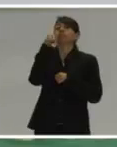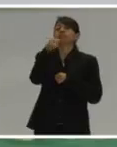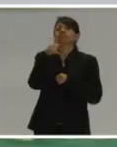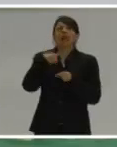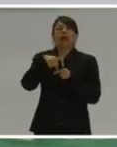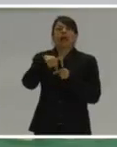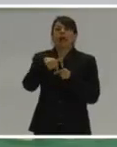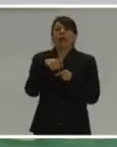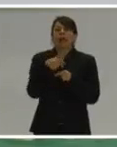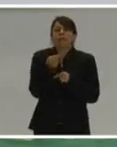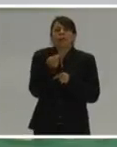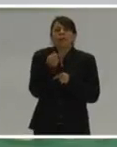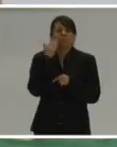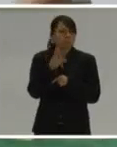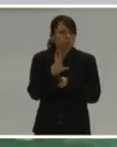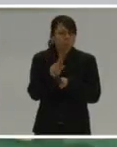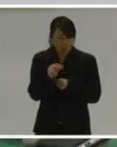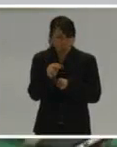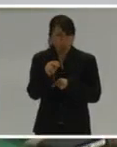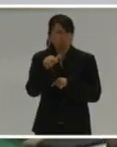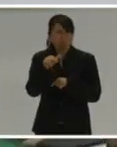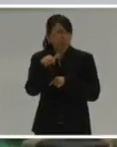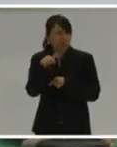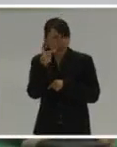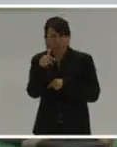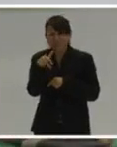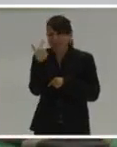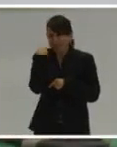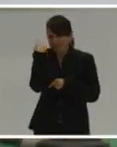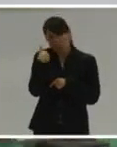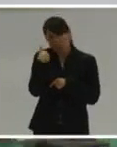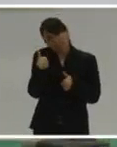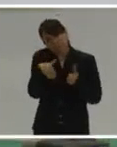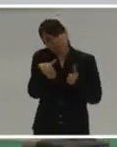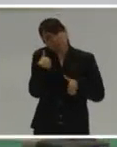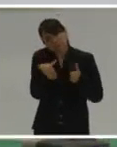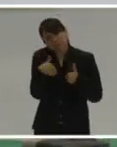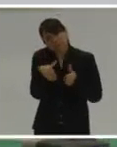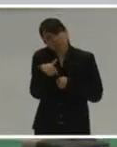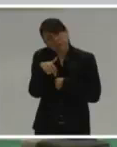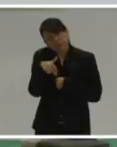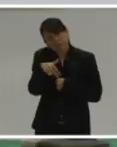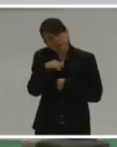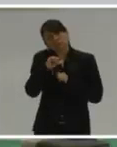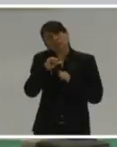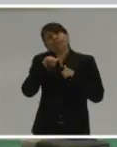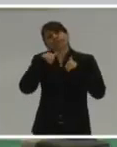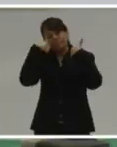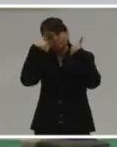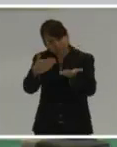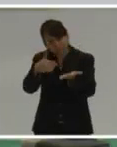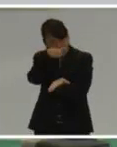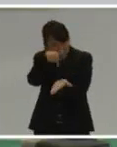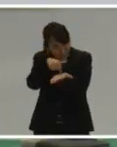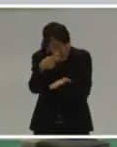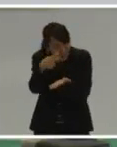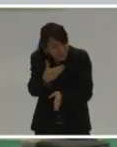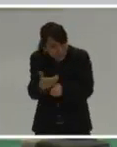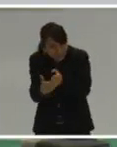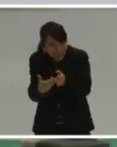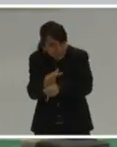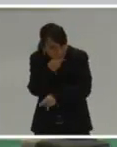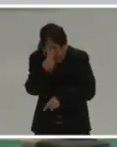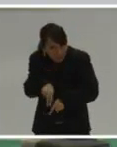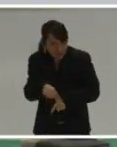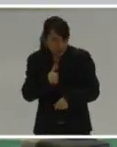1 hora, 2 horas, 7 horas. ¿Sí? Entonces, aún nos falta, yo les digo porque ahora sí lo veo en la